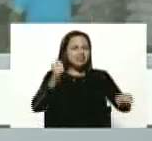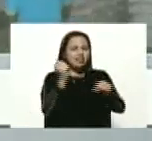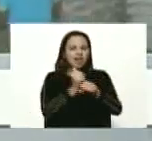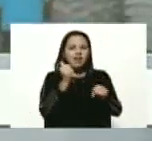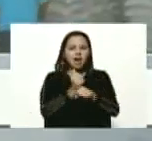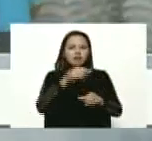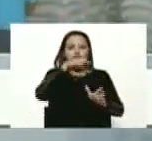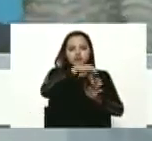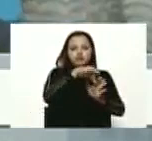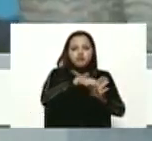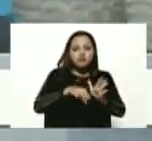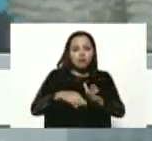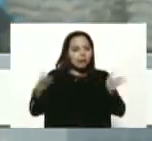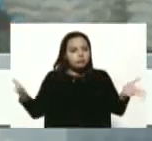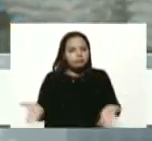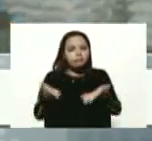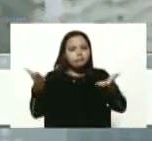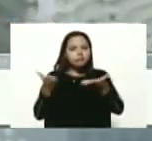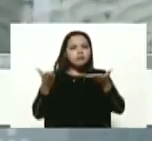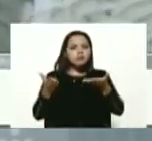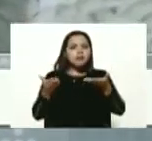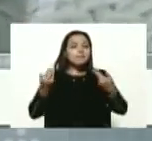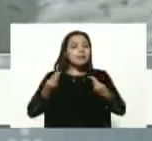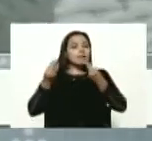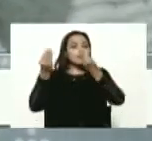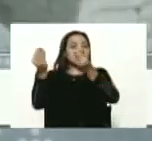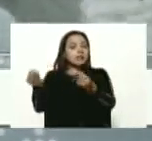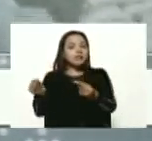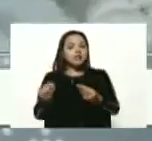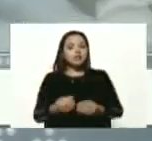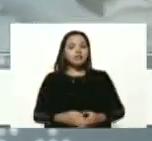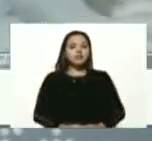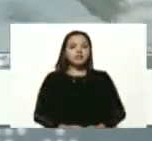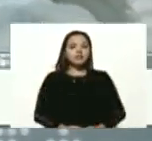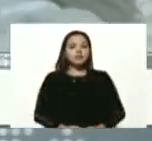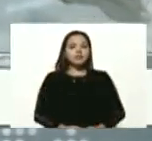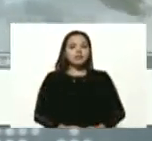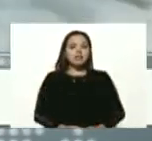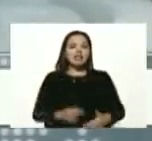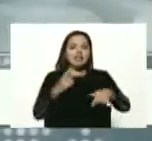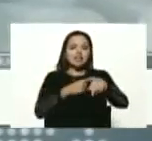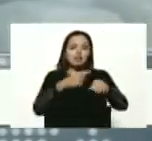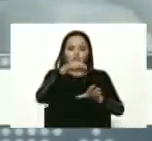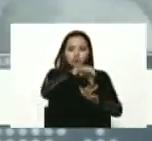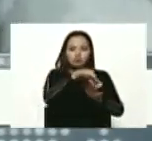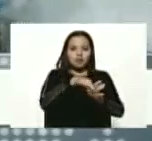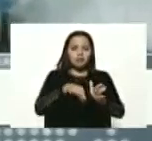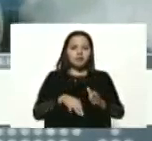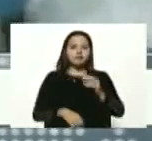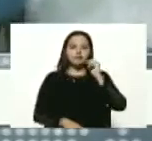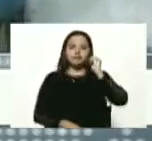trabajando, cultivándola para entregarla en el ciclo de siembra.